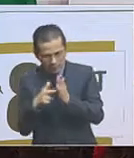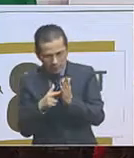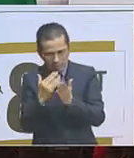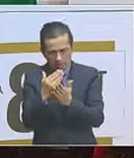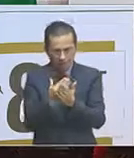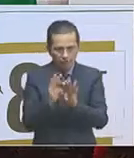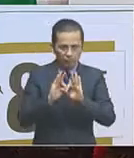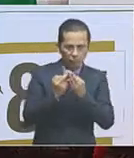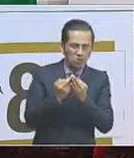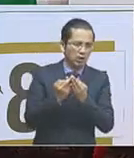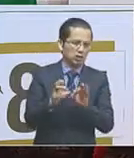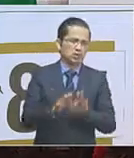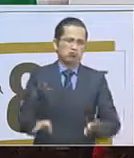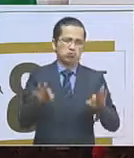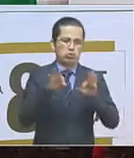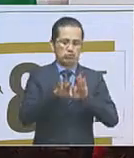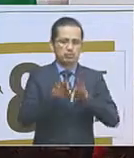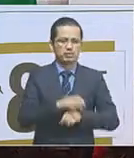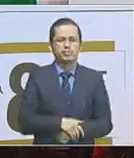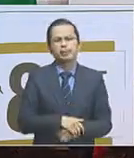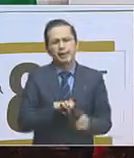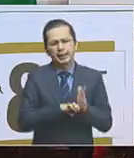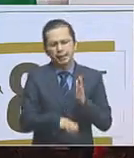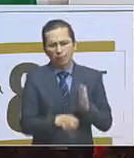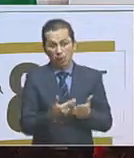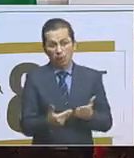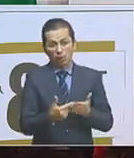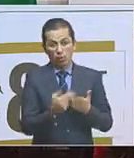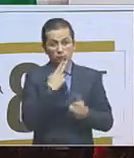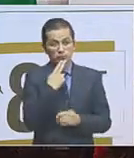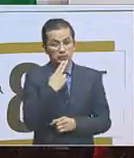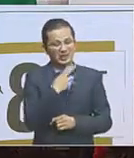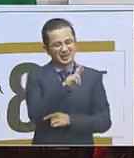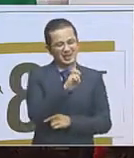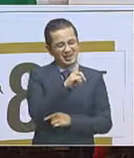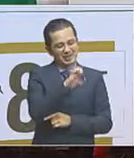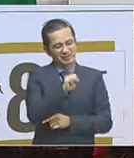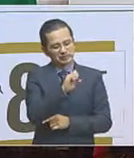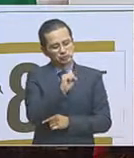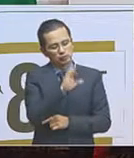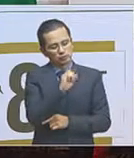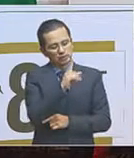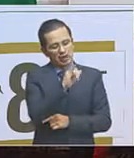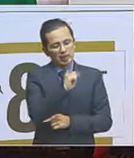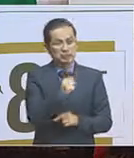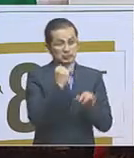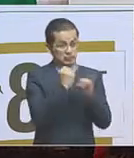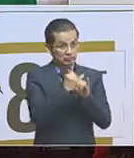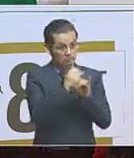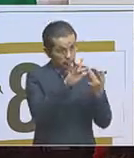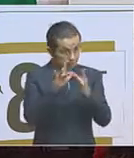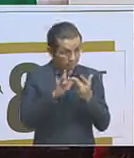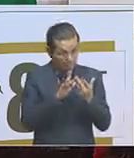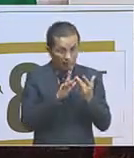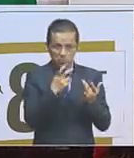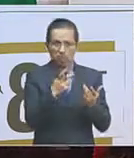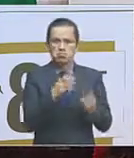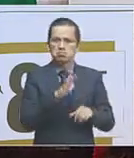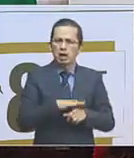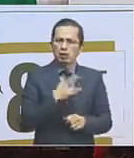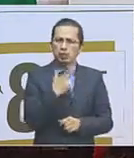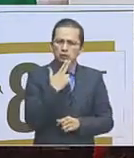por ejemplo el uso de redes sociales es cada vez más intenso y complejo durante los procesos